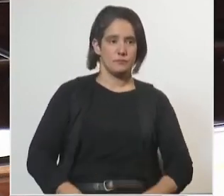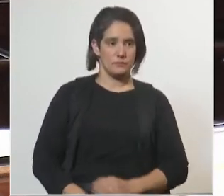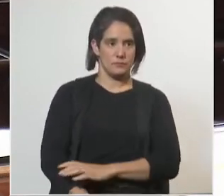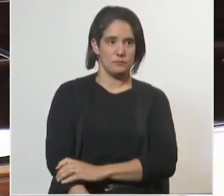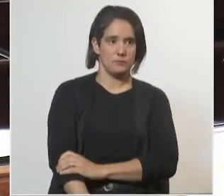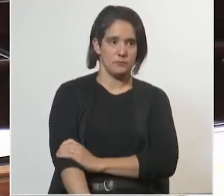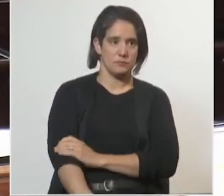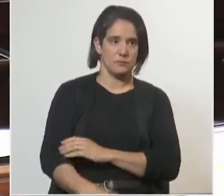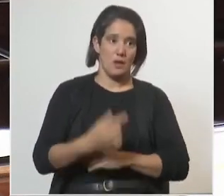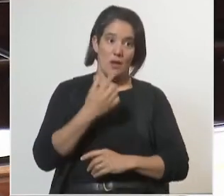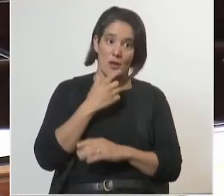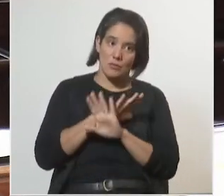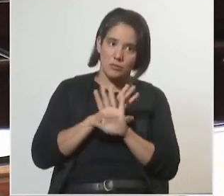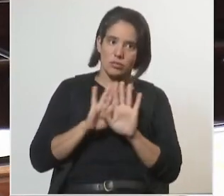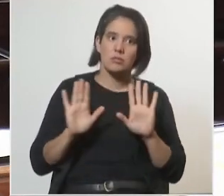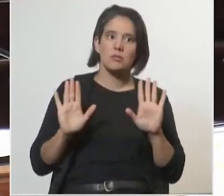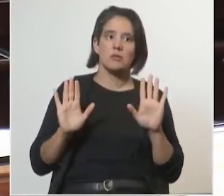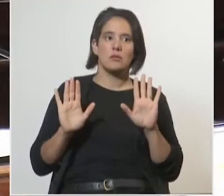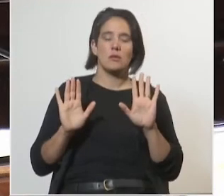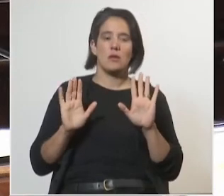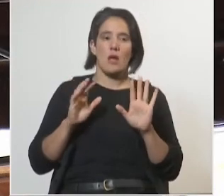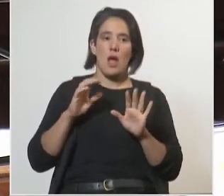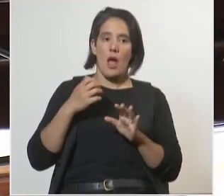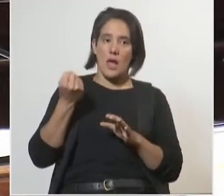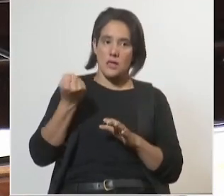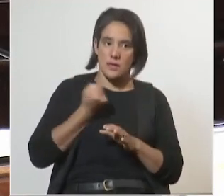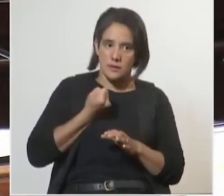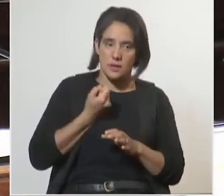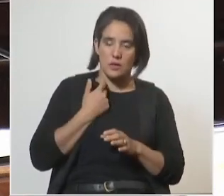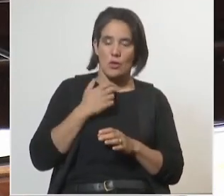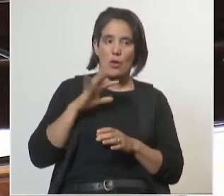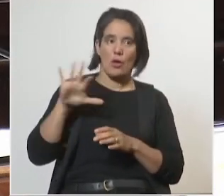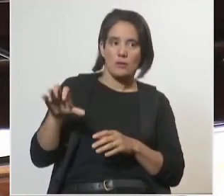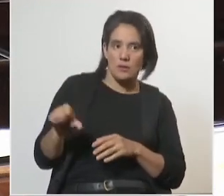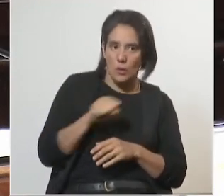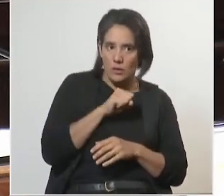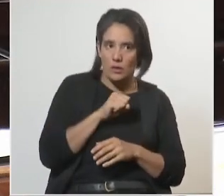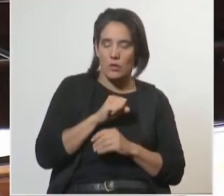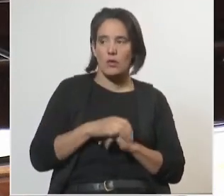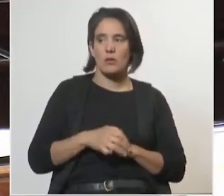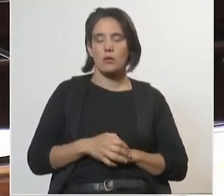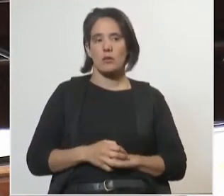Vaya que amnistiamos a asesinos, secuestradores,